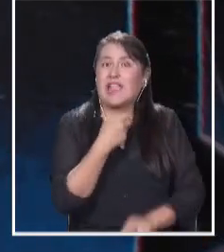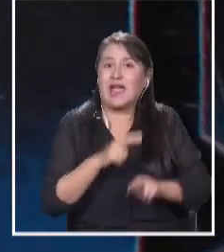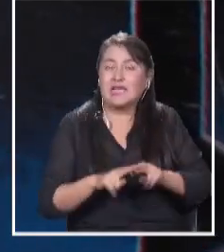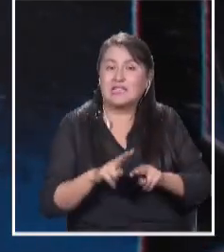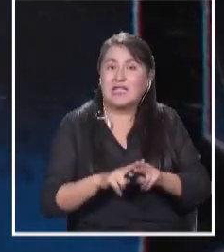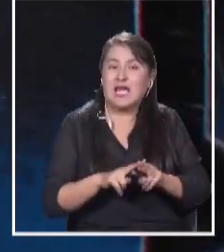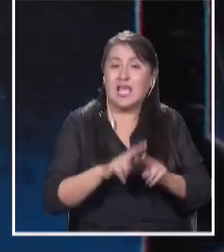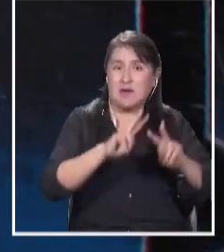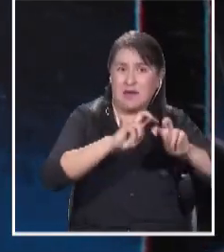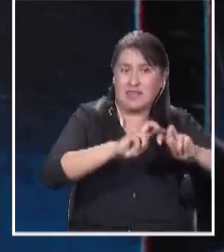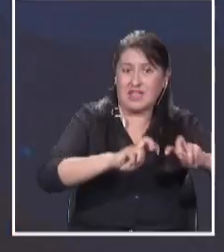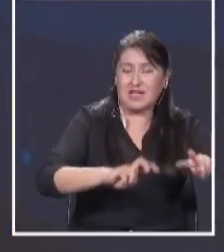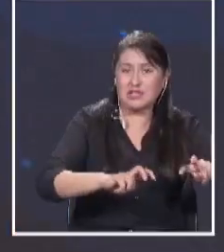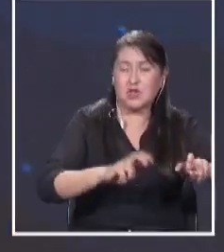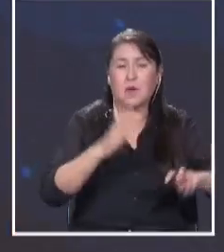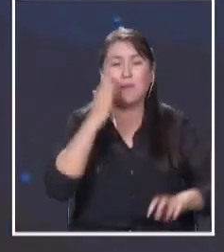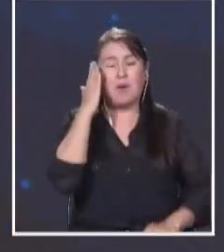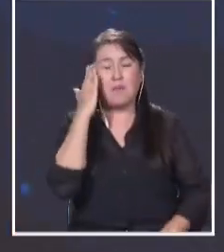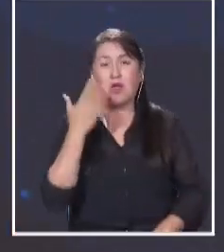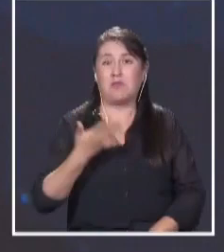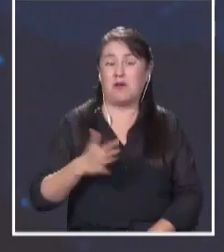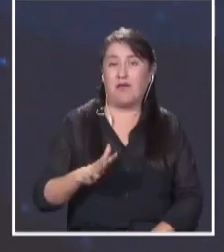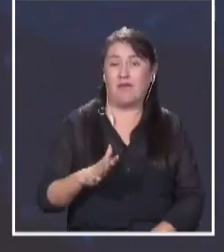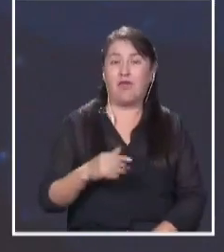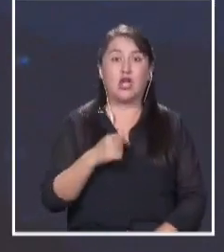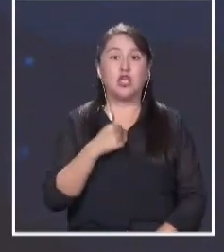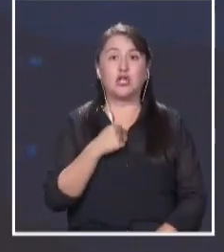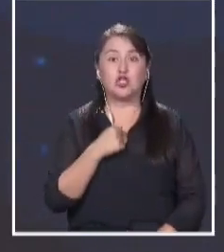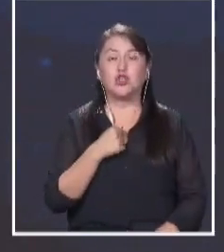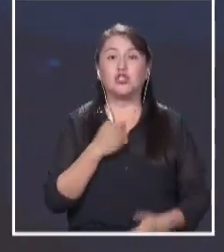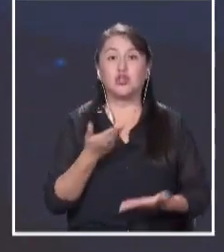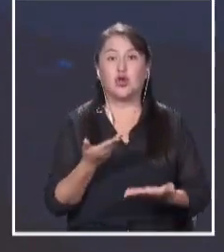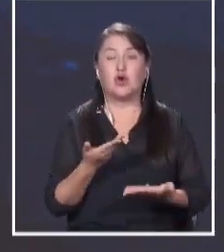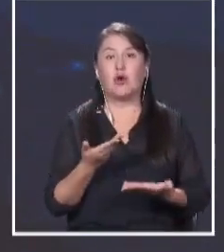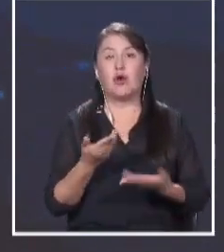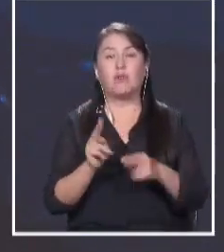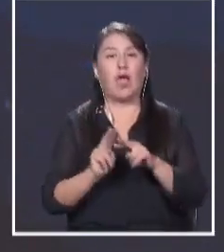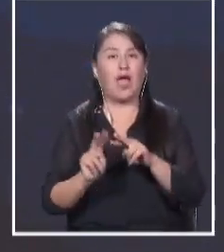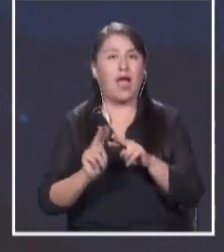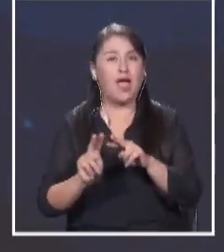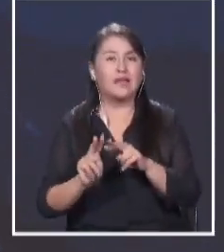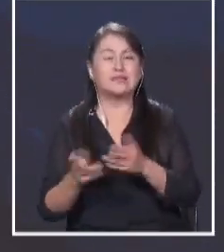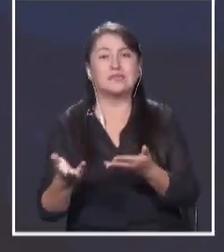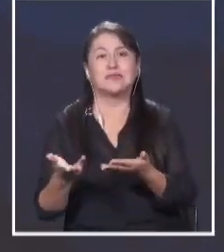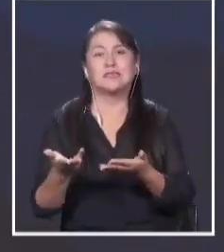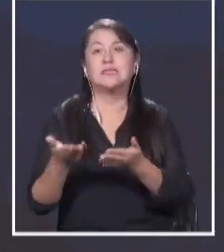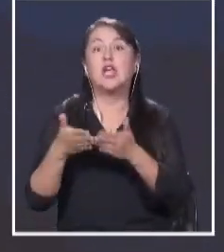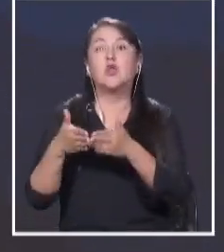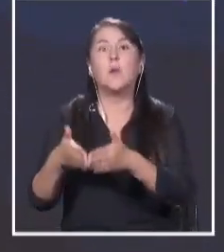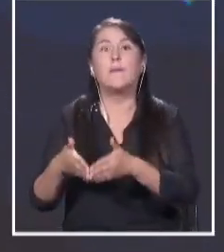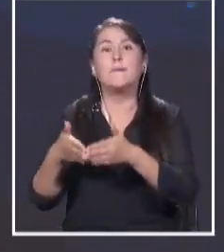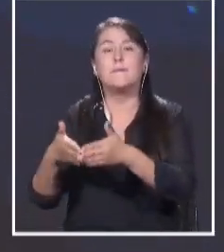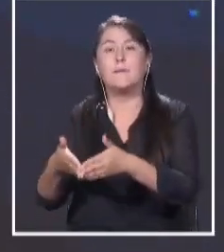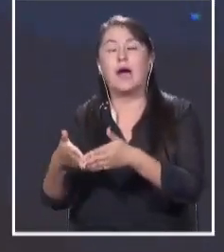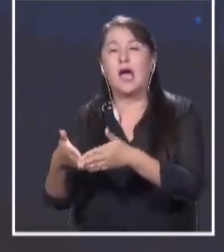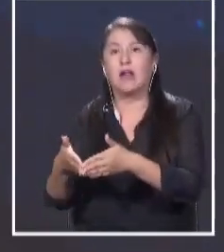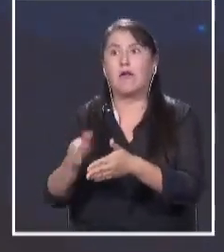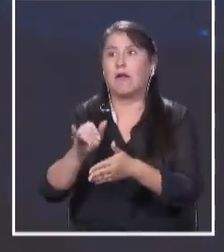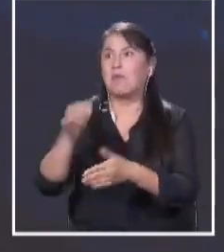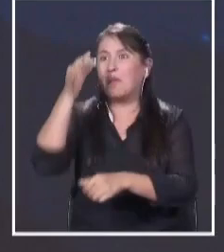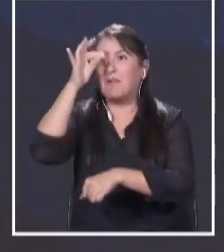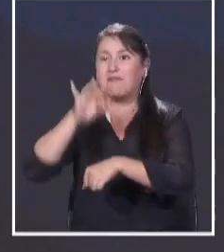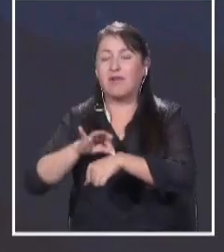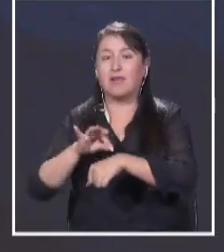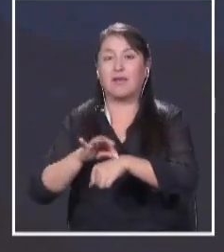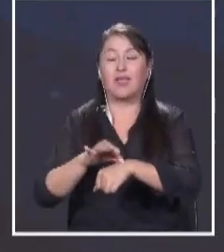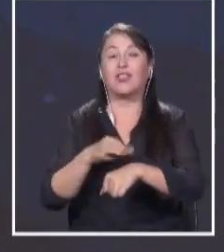buena memoria, si no era tan aplicada para estar en un barco sin terminar enferma. Entonces, poco a poco me fui dando cuenta que lo que más me